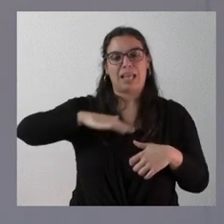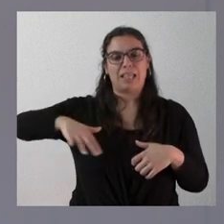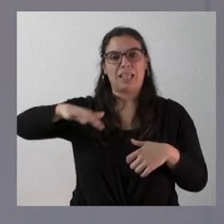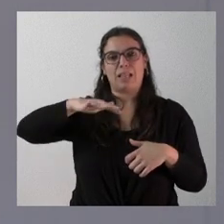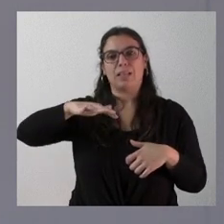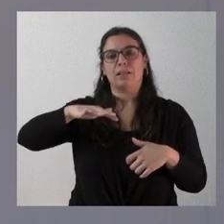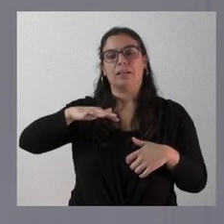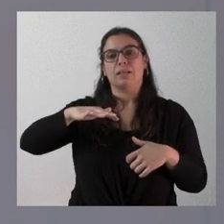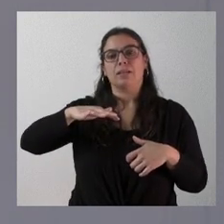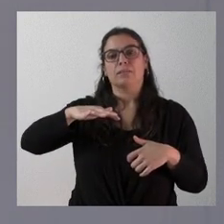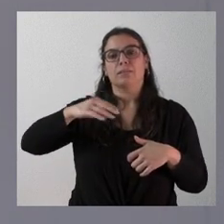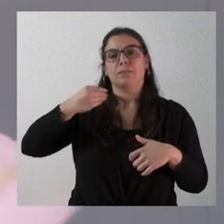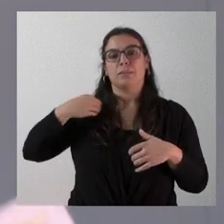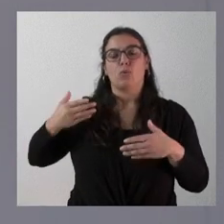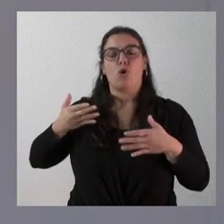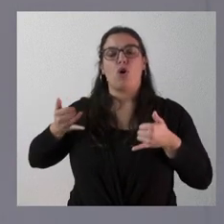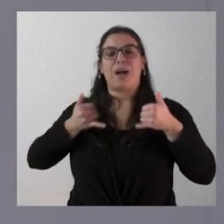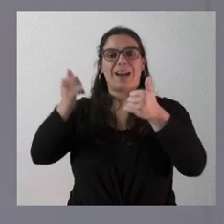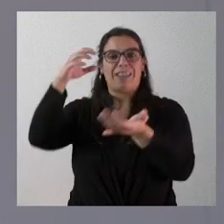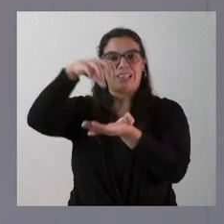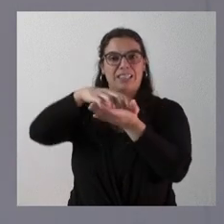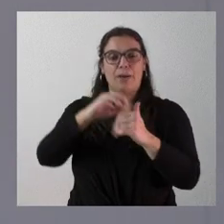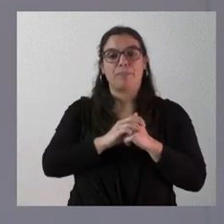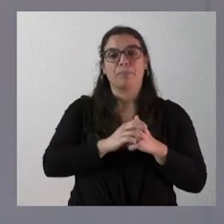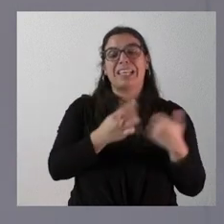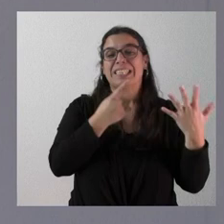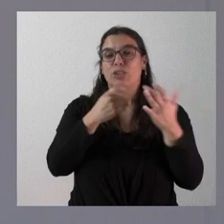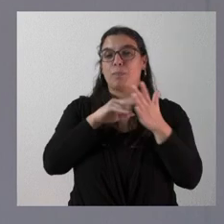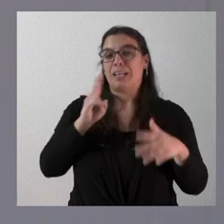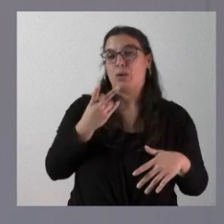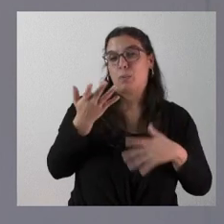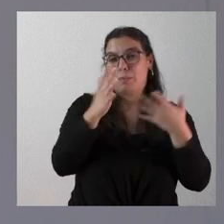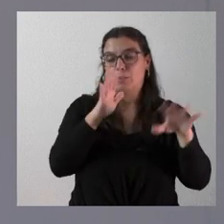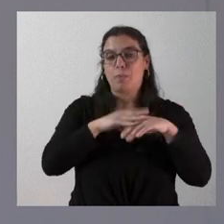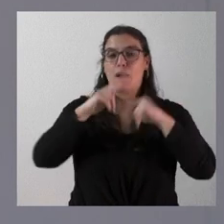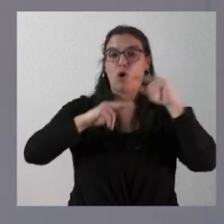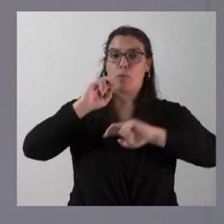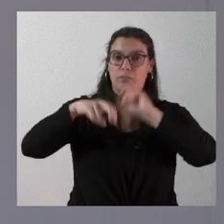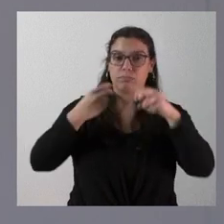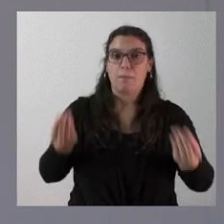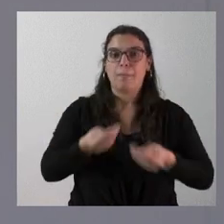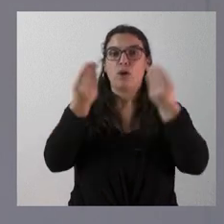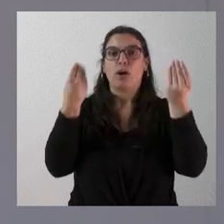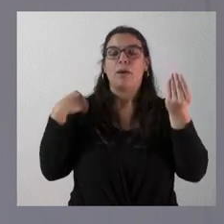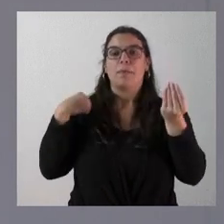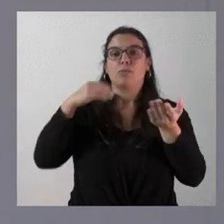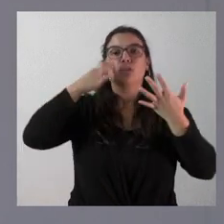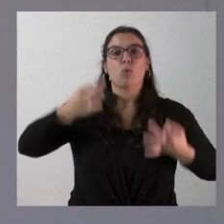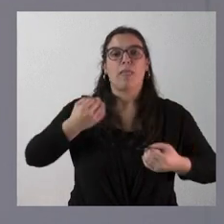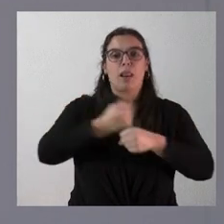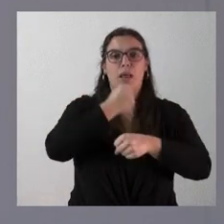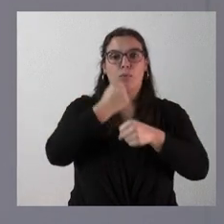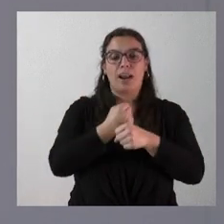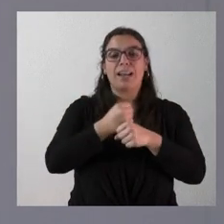del canal de Castilla y algo más de 600.000 euros para obras de mejora de medio de seguridad laboral en diez edificios